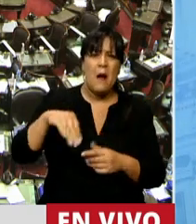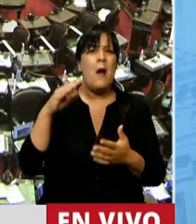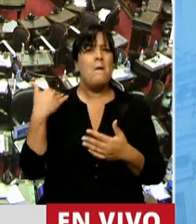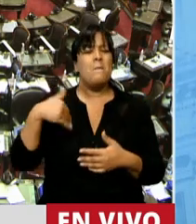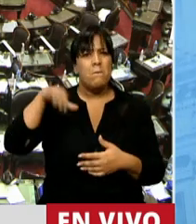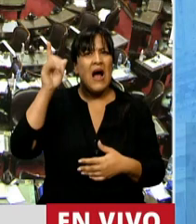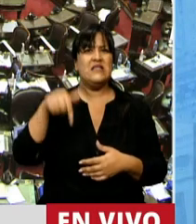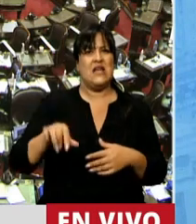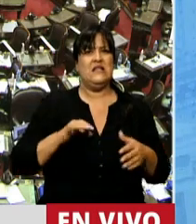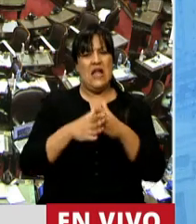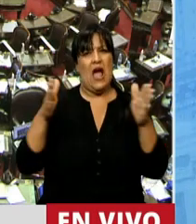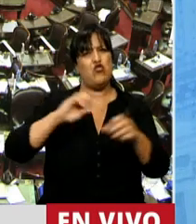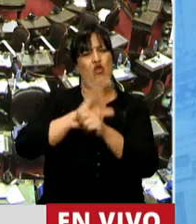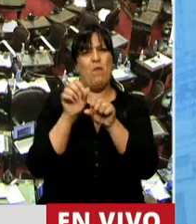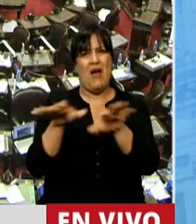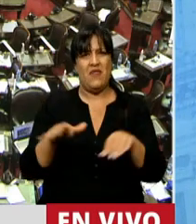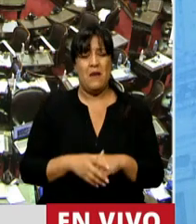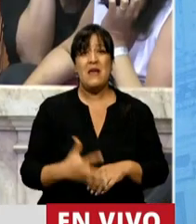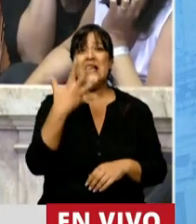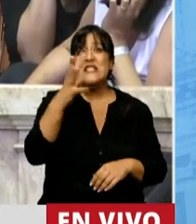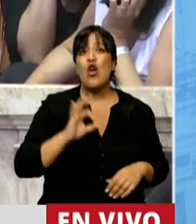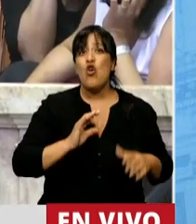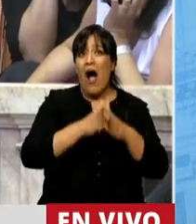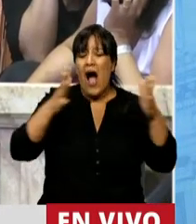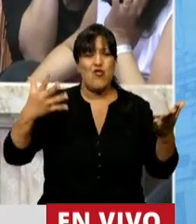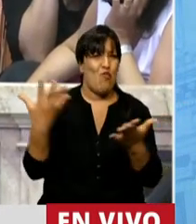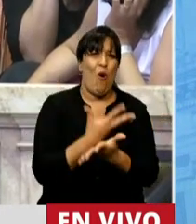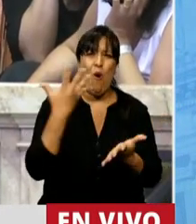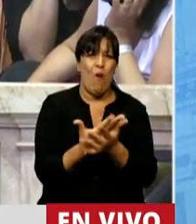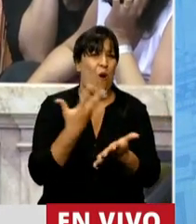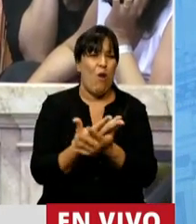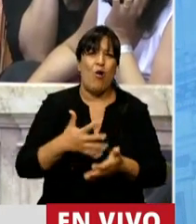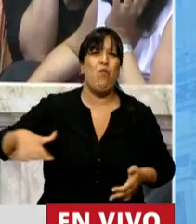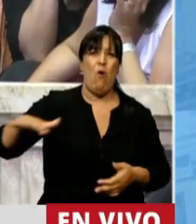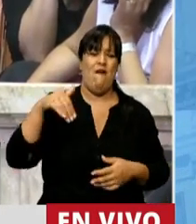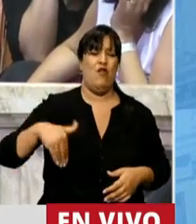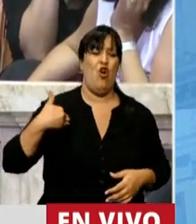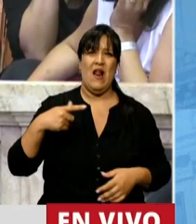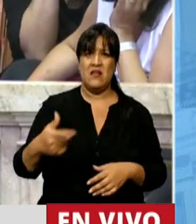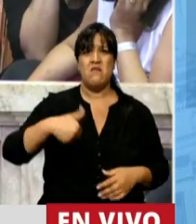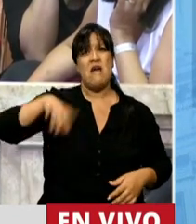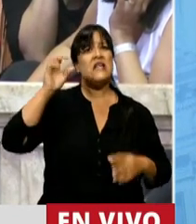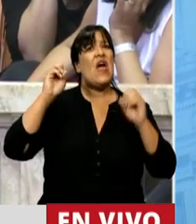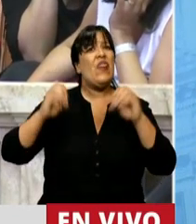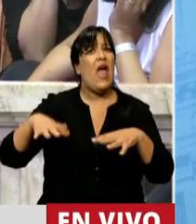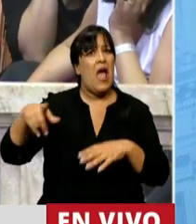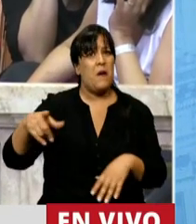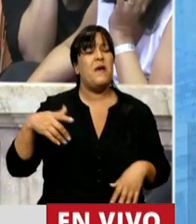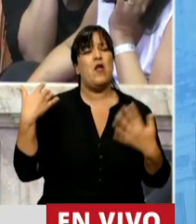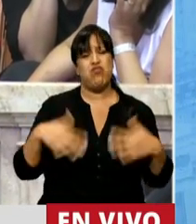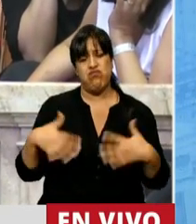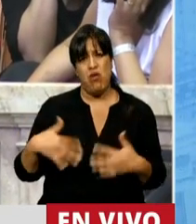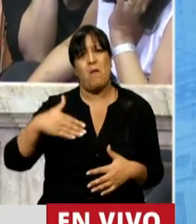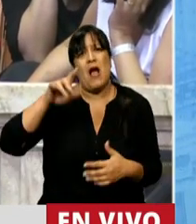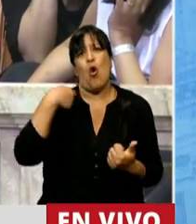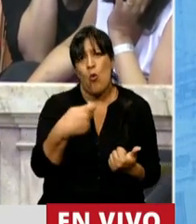acumulamos durante este año de pandemia. 5 años de sufrimiento acumula el pueblo argentino y, por supuesto, los más vulnerables, entre los que se cuentan